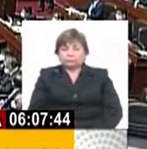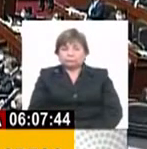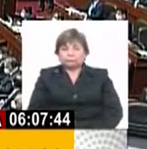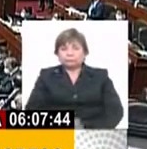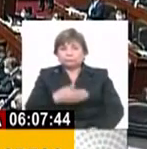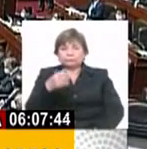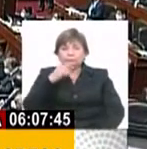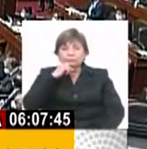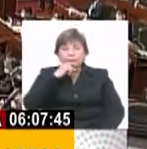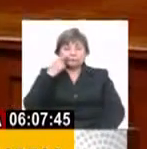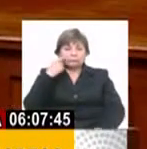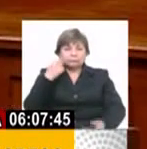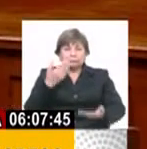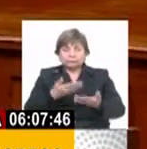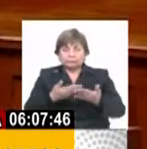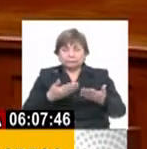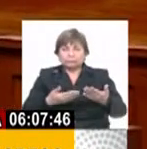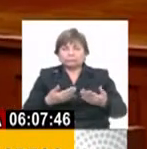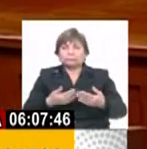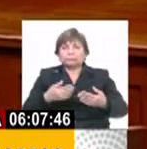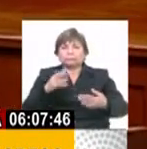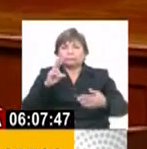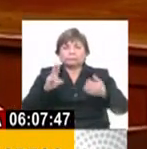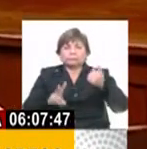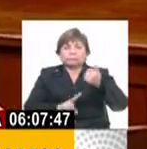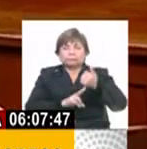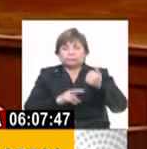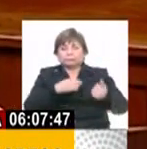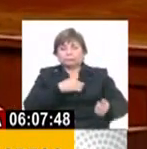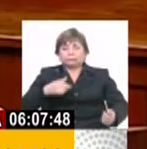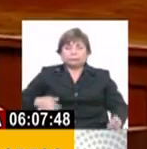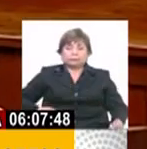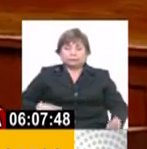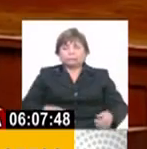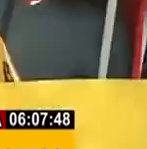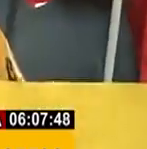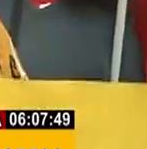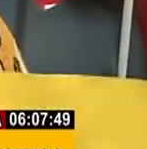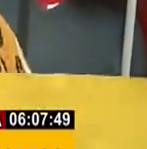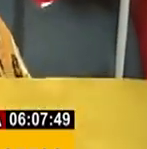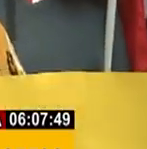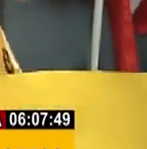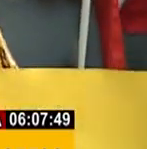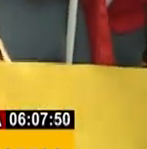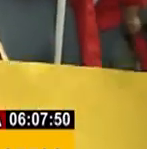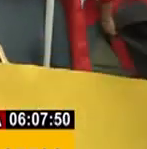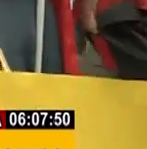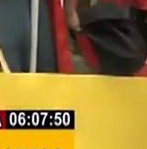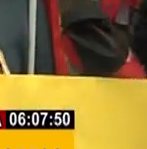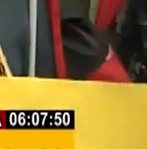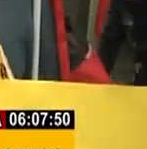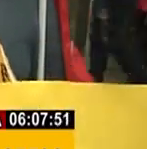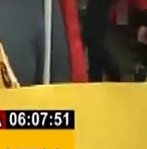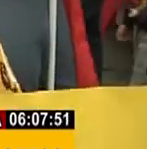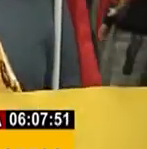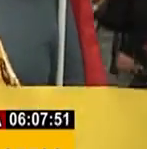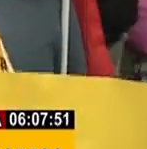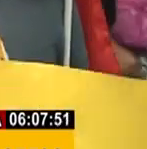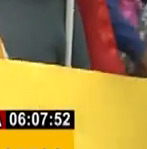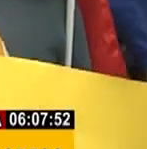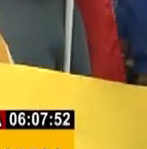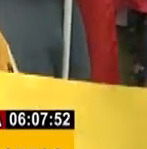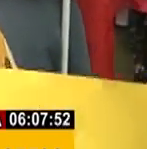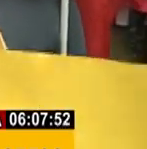este país a un gobierno a un señor presidente que es terrorista vote con fiesta porque cambia su gabinete